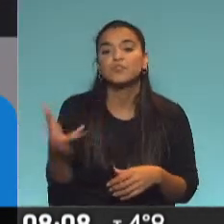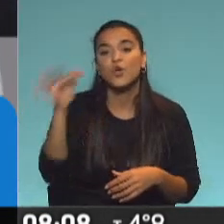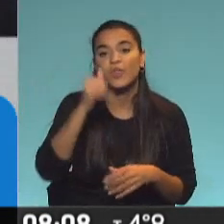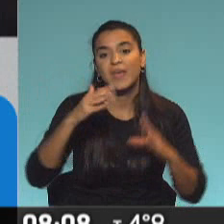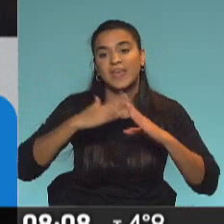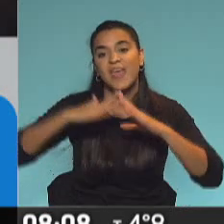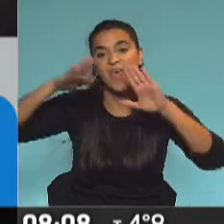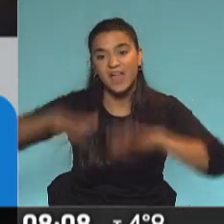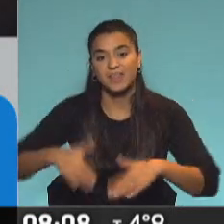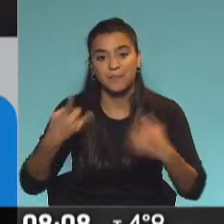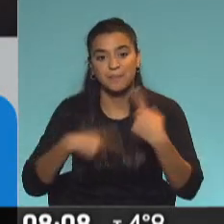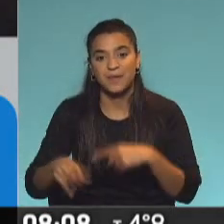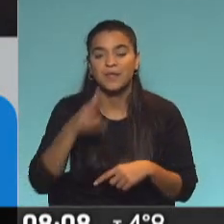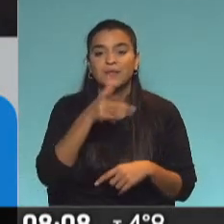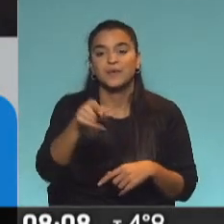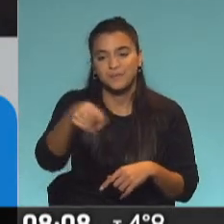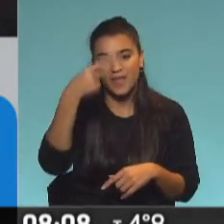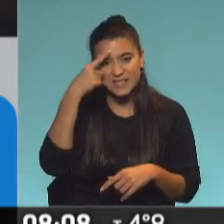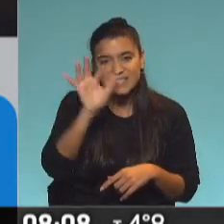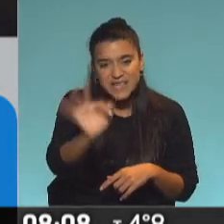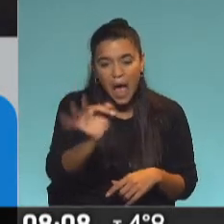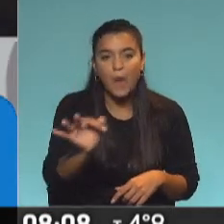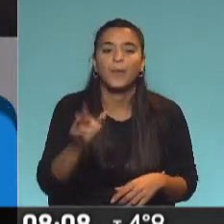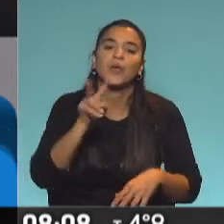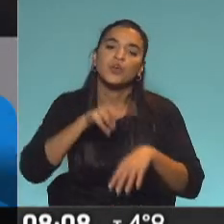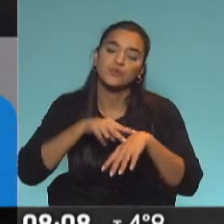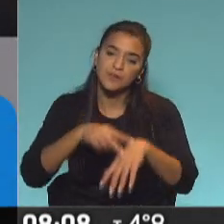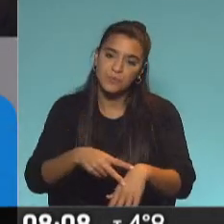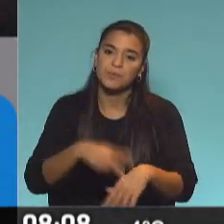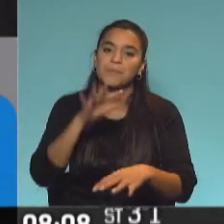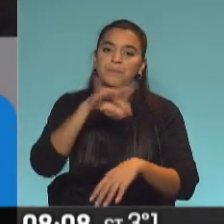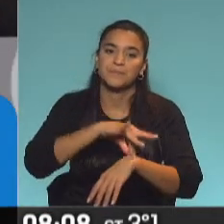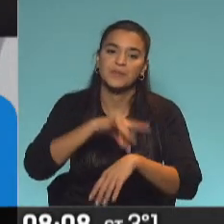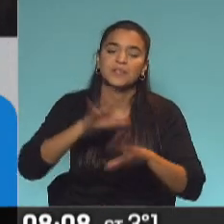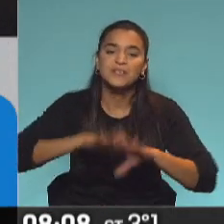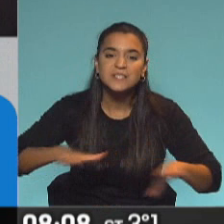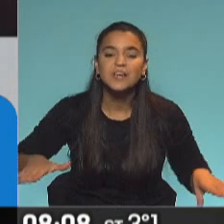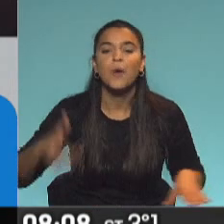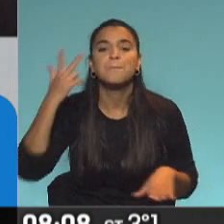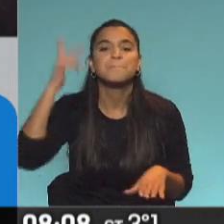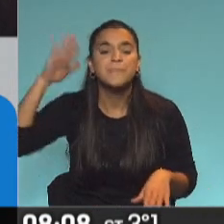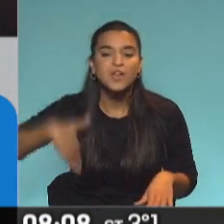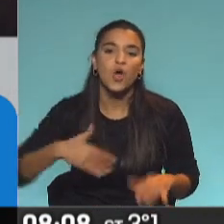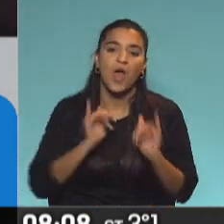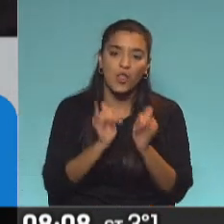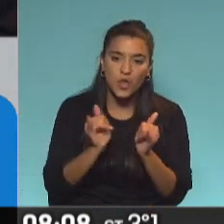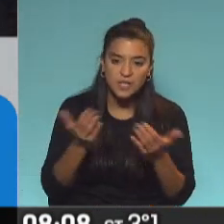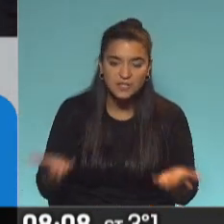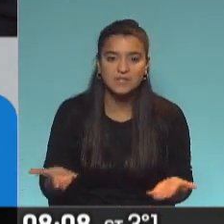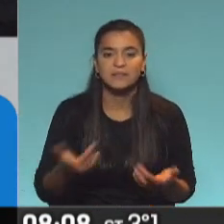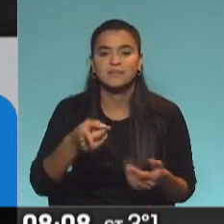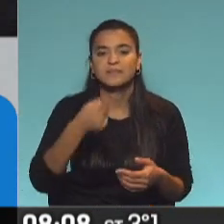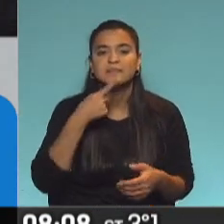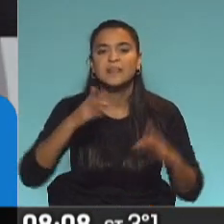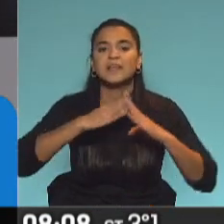quédate en casa, pero apelamos a su conocimiento y a su consejo médico, claro está, con los chicos, ¿no? Con los menores de edad, con los adolescentes, que han tomado